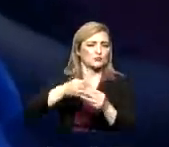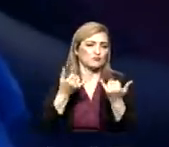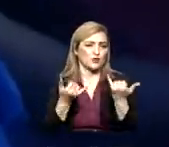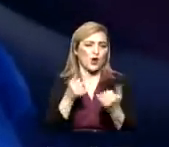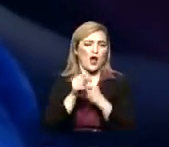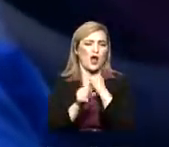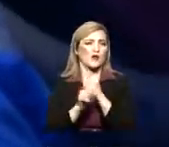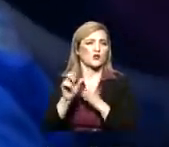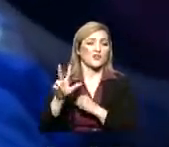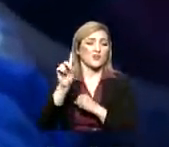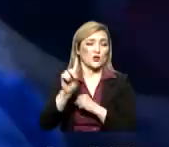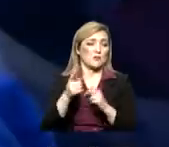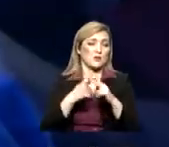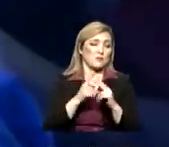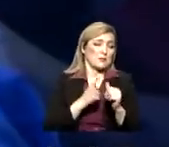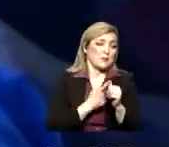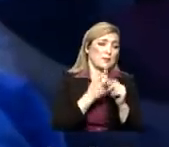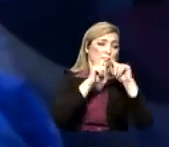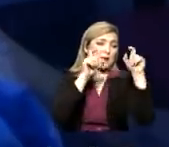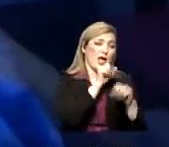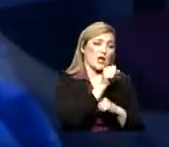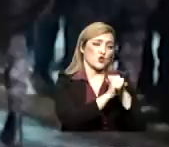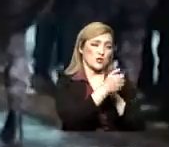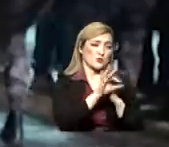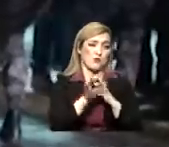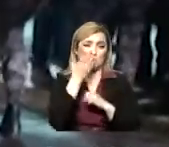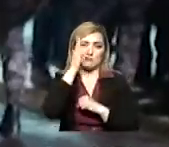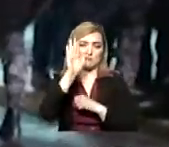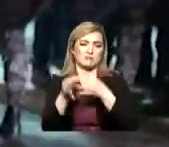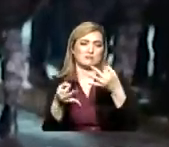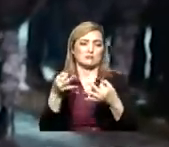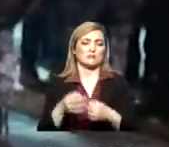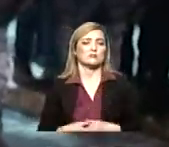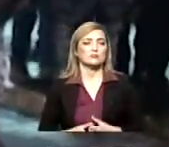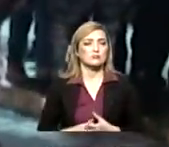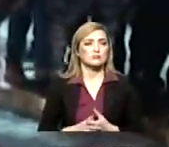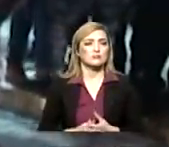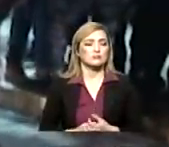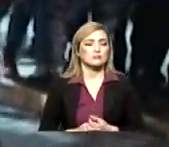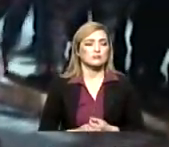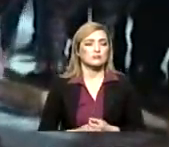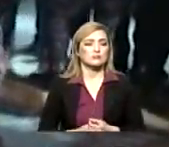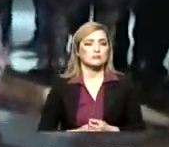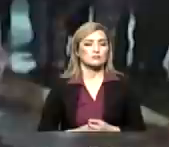de 31 años que comenzó con su primera empresa a los 19, ya está frente a la justicia y tiene